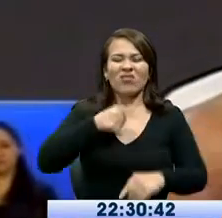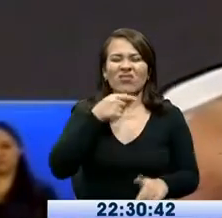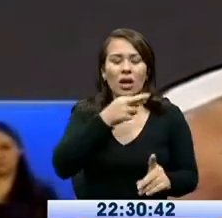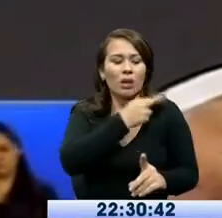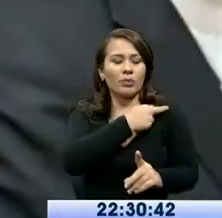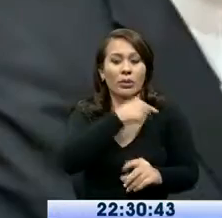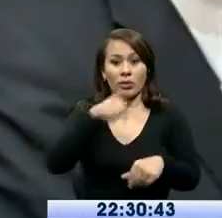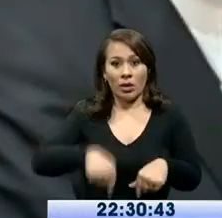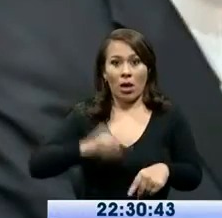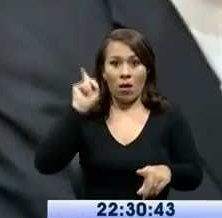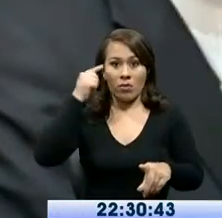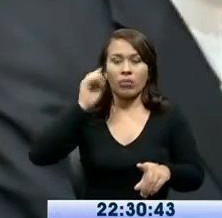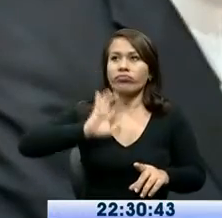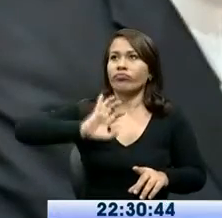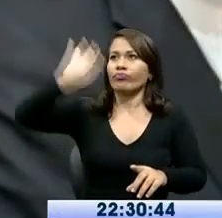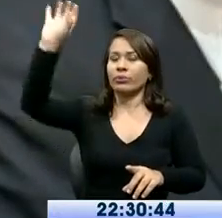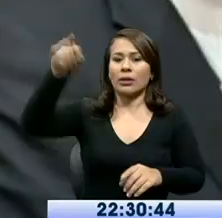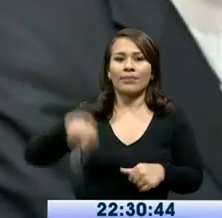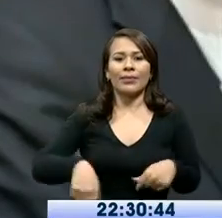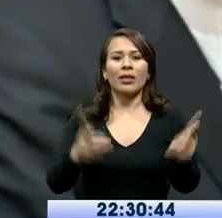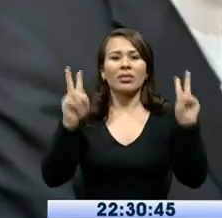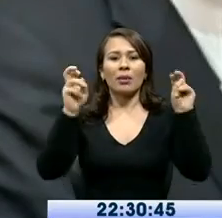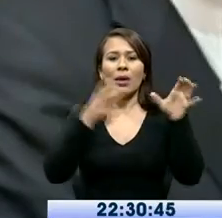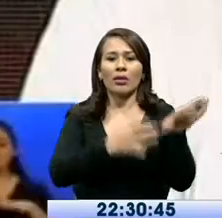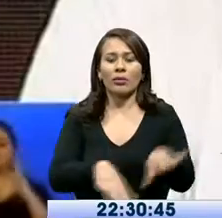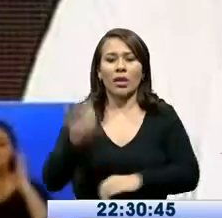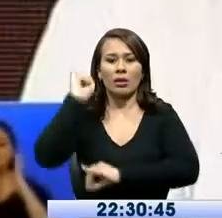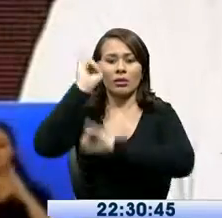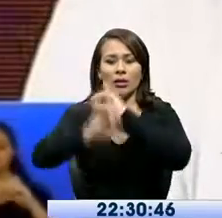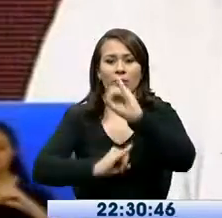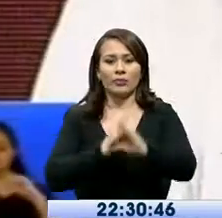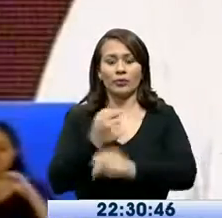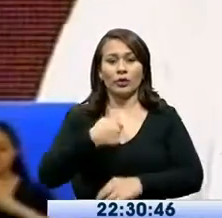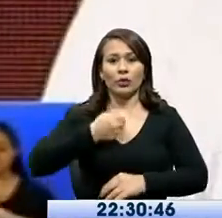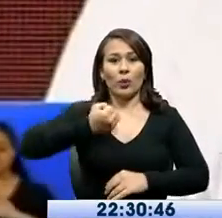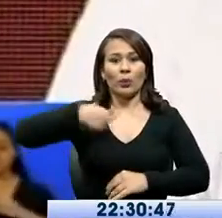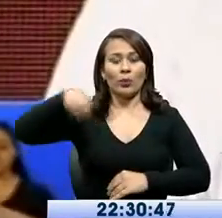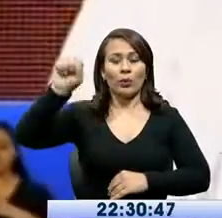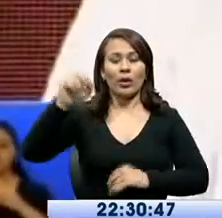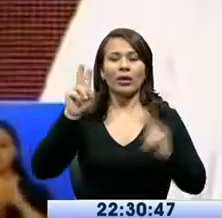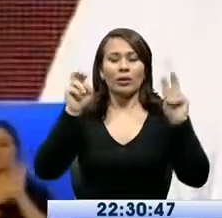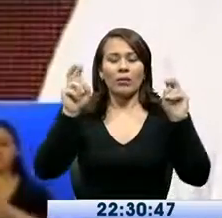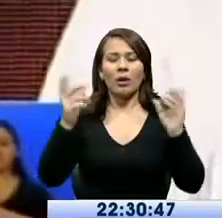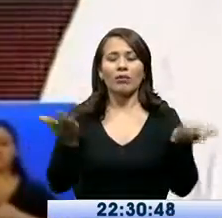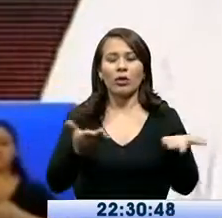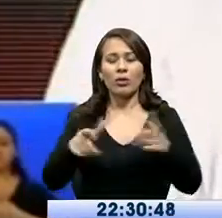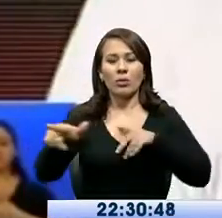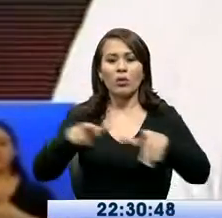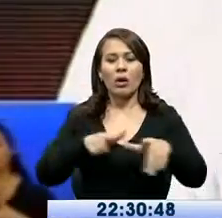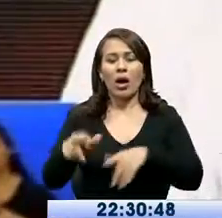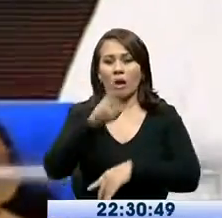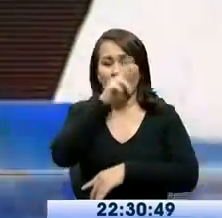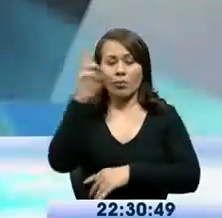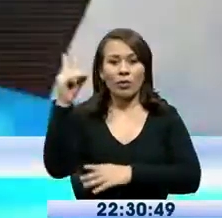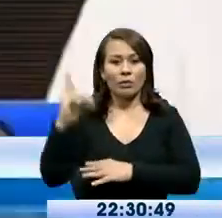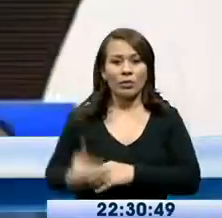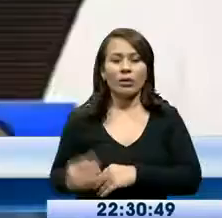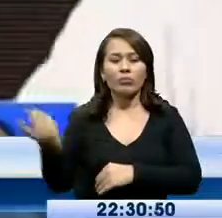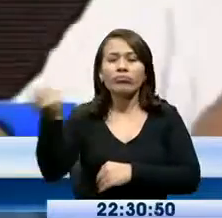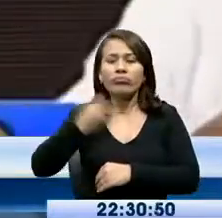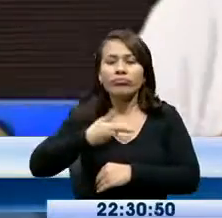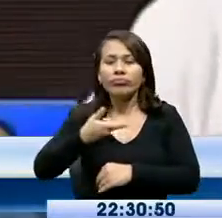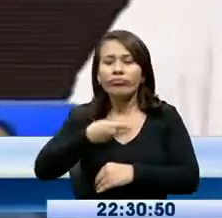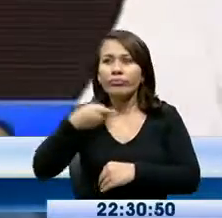Brasil. Actividades internacionales. Voy a la cumbre CELAC en República Dominicana la próxima semana, finales de